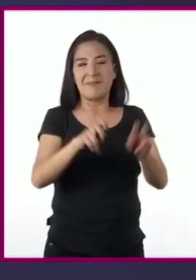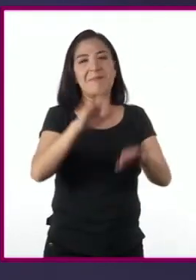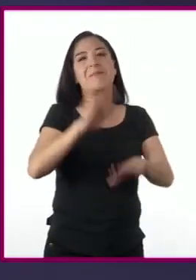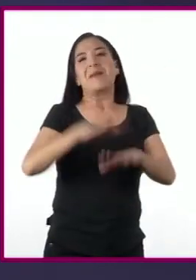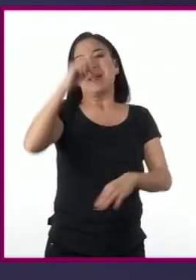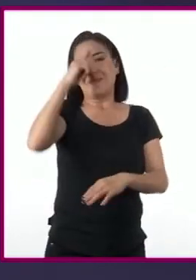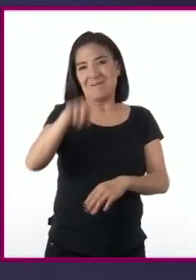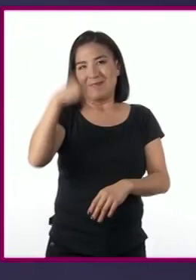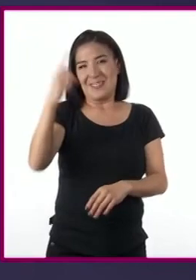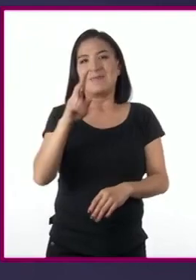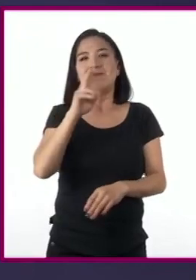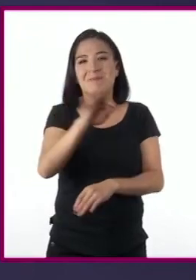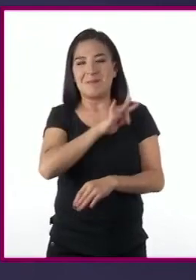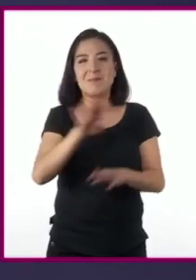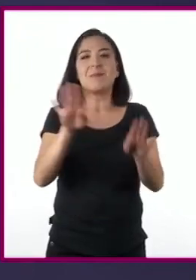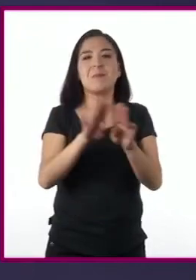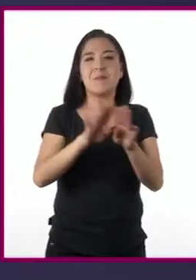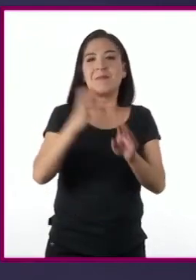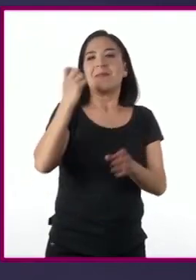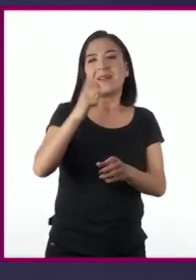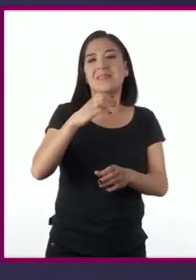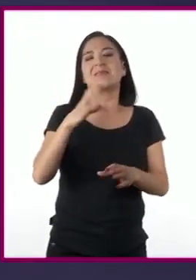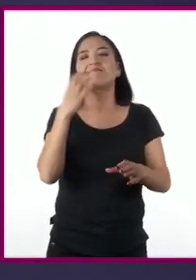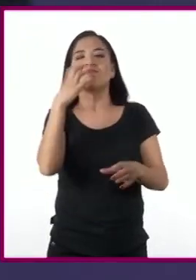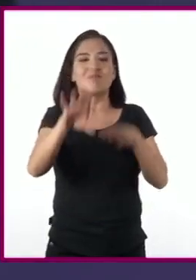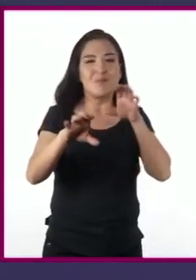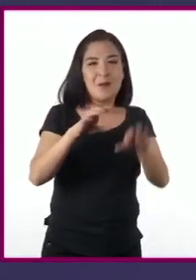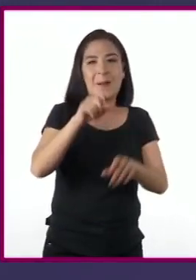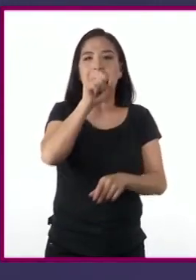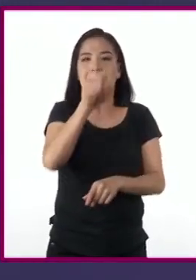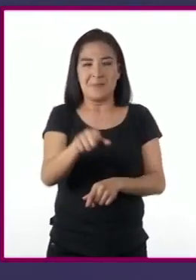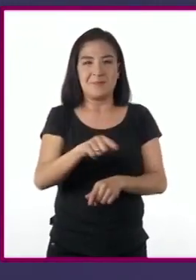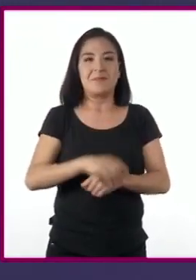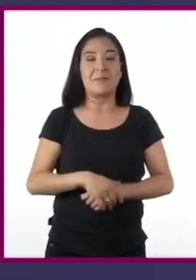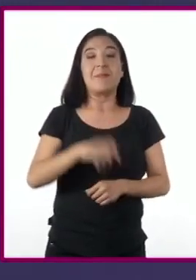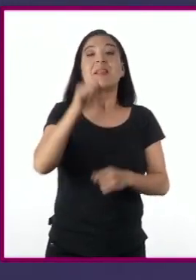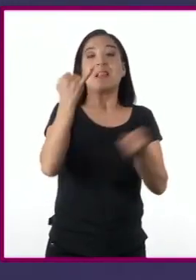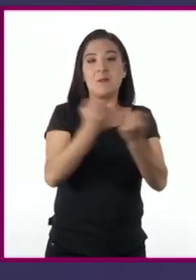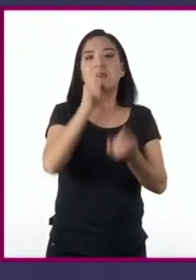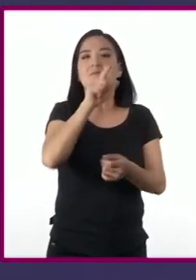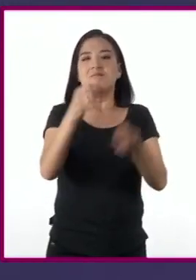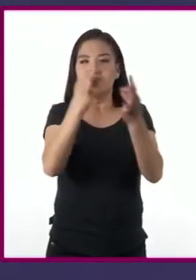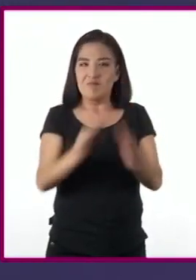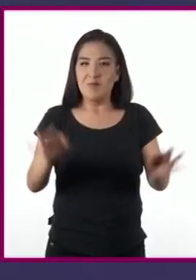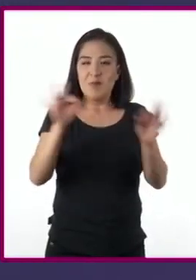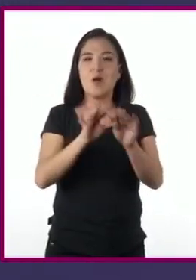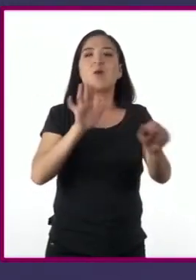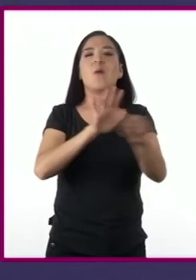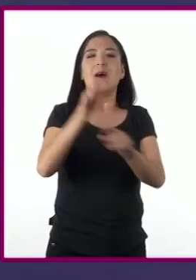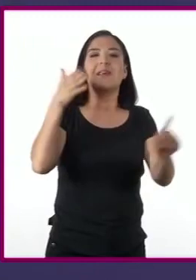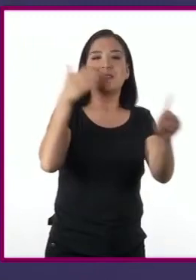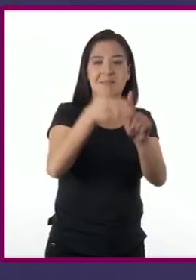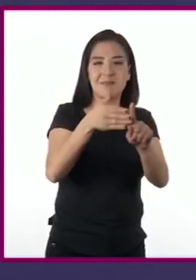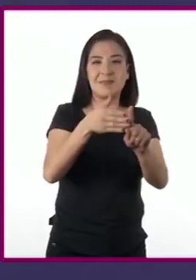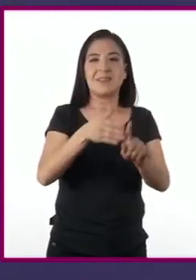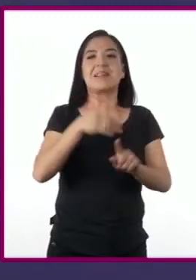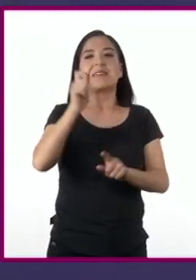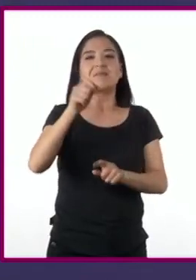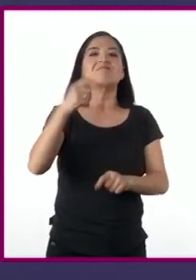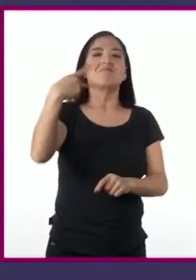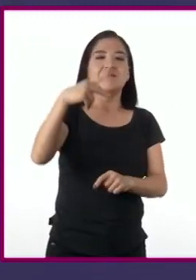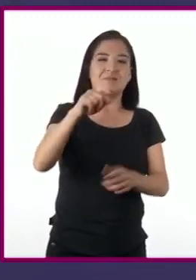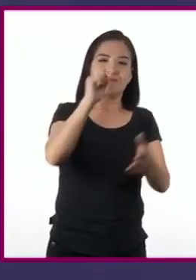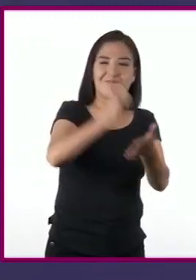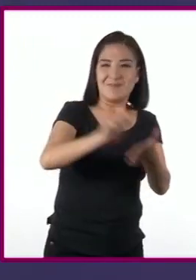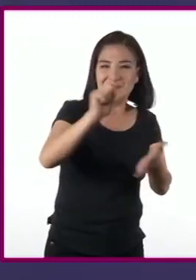fácil poder hacer un comentario sobre el mismo. Es importante tener en cuenta la época en la que fueron escritos